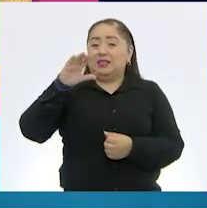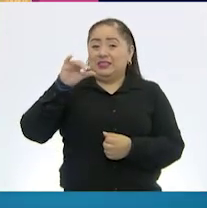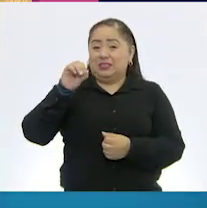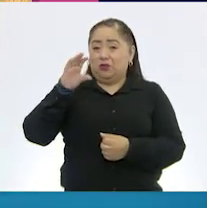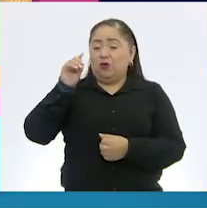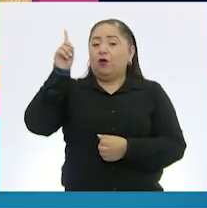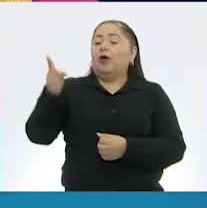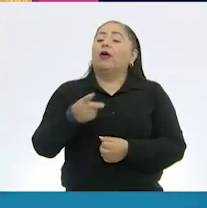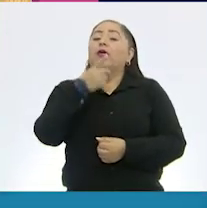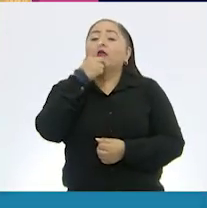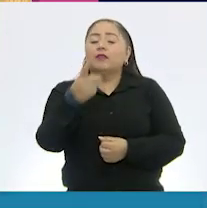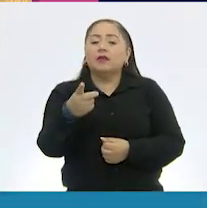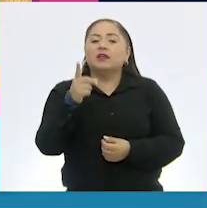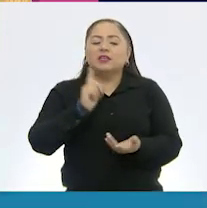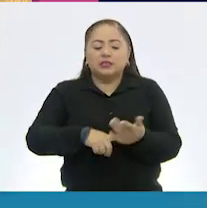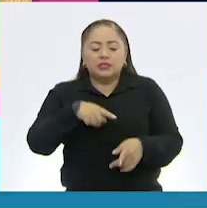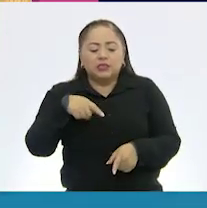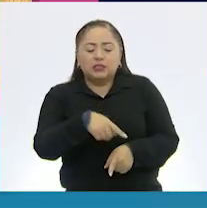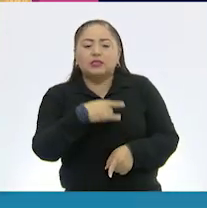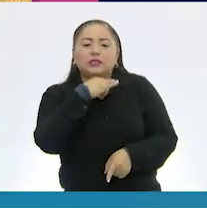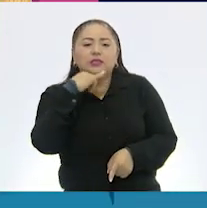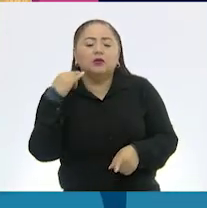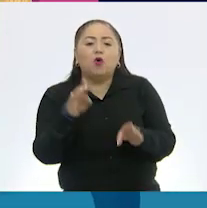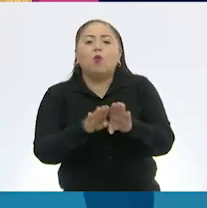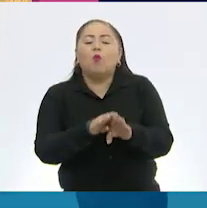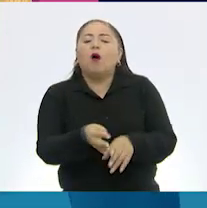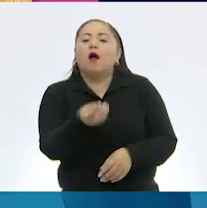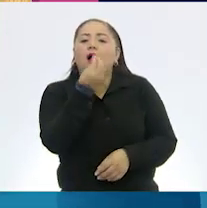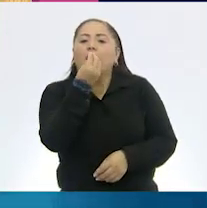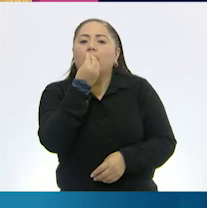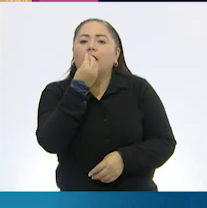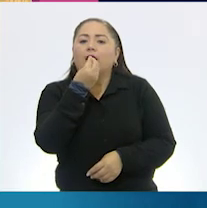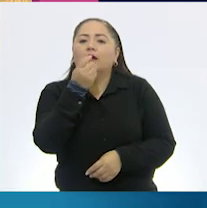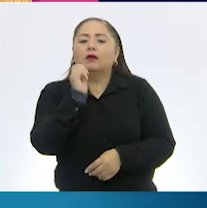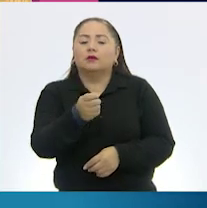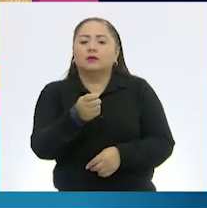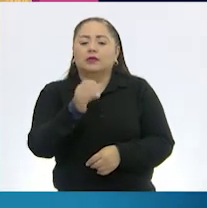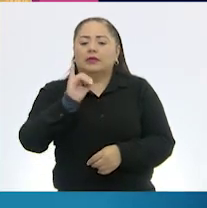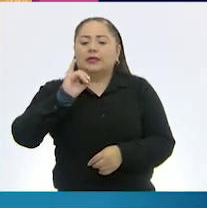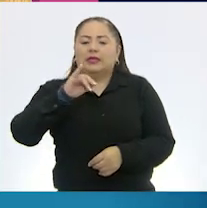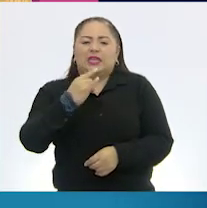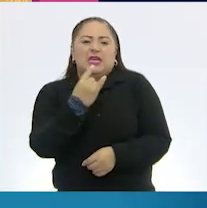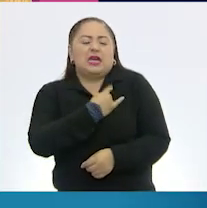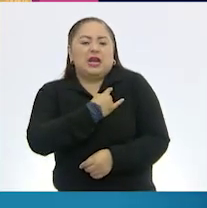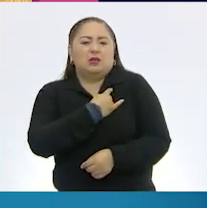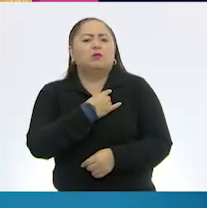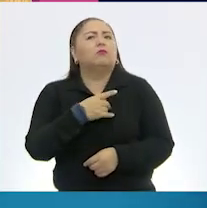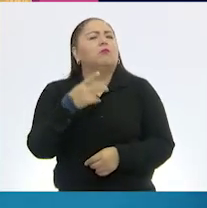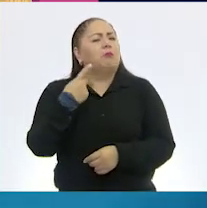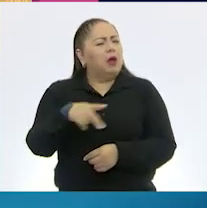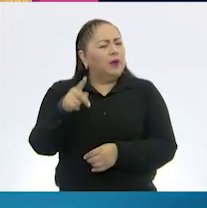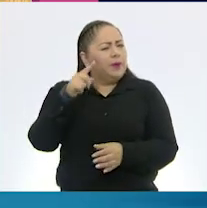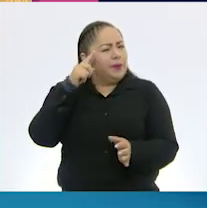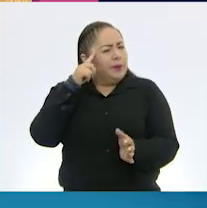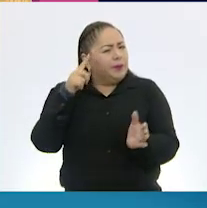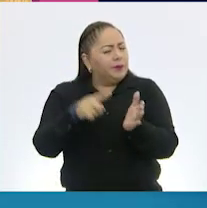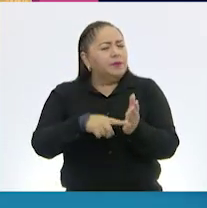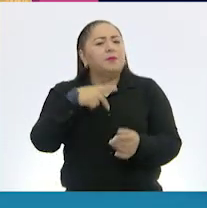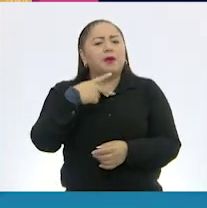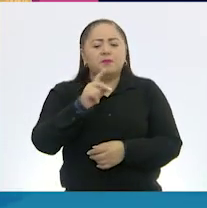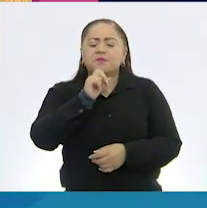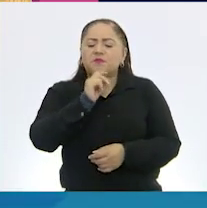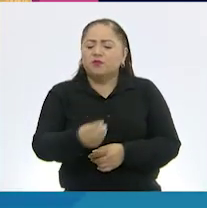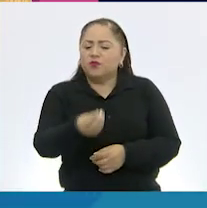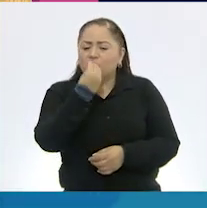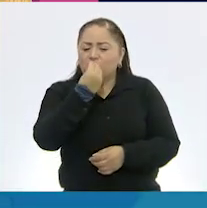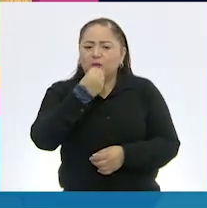Toledo nombraba al chile como alimento ingrato. ¿Y qué creen? También se comían